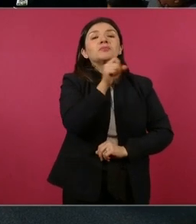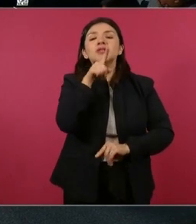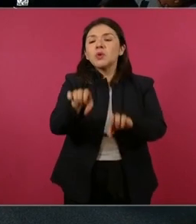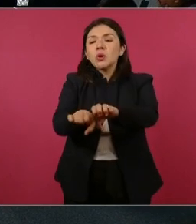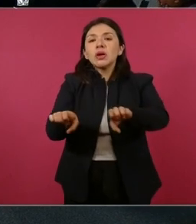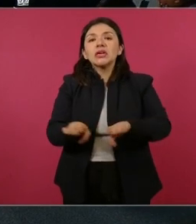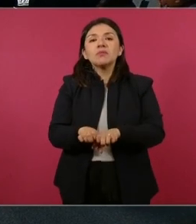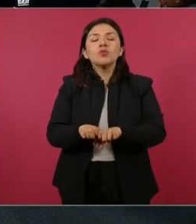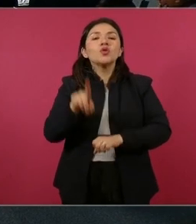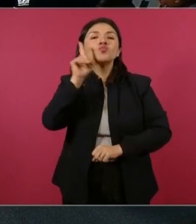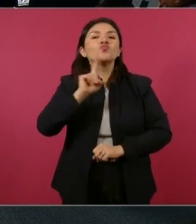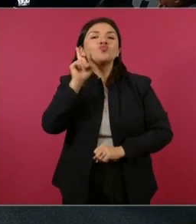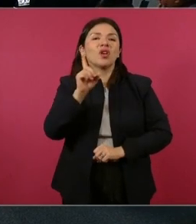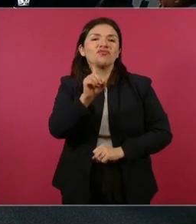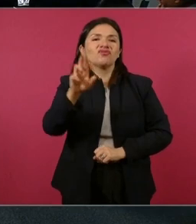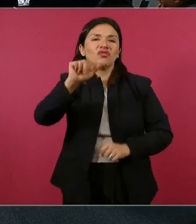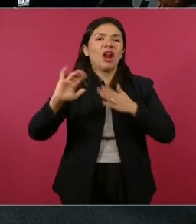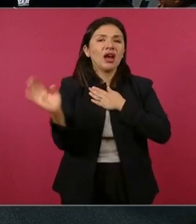doctora Claudia Sheinbaum, dice.